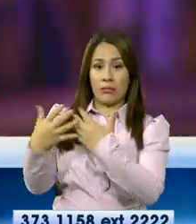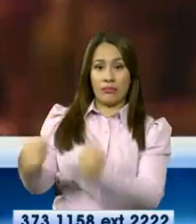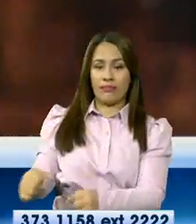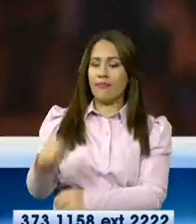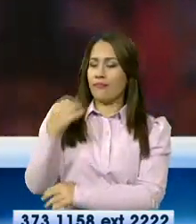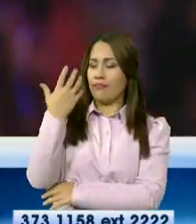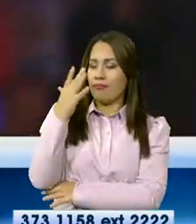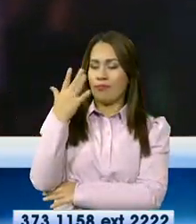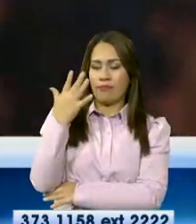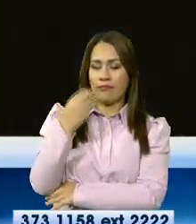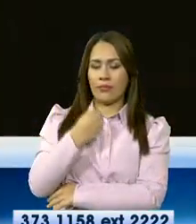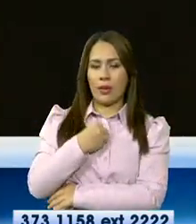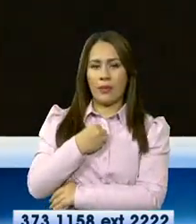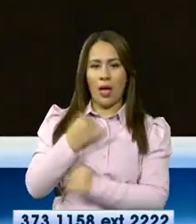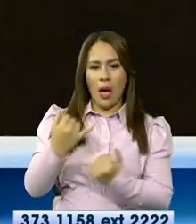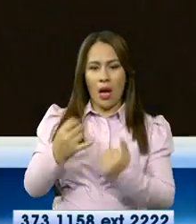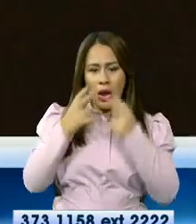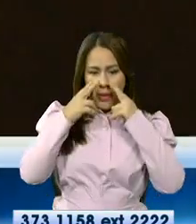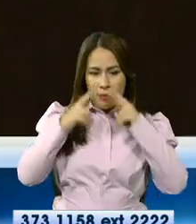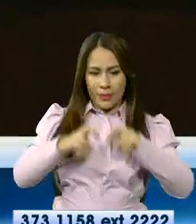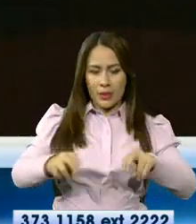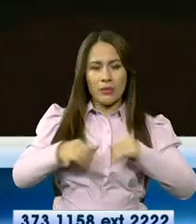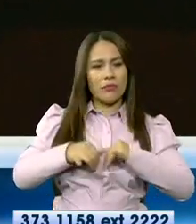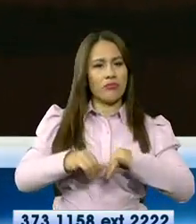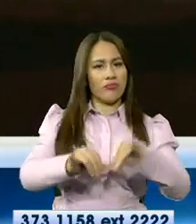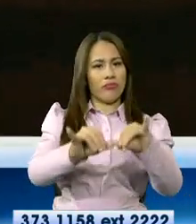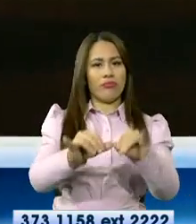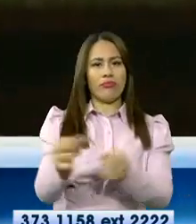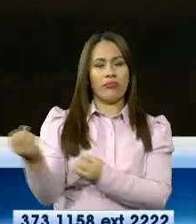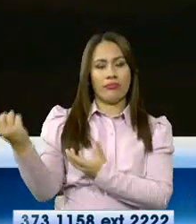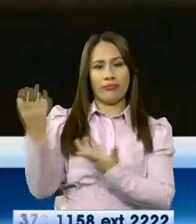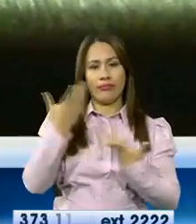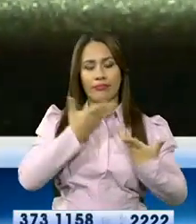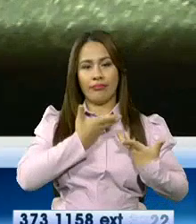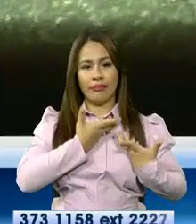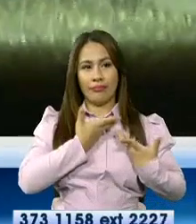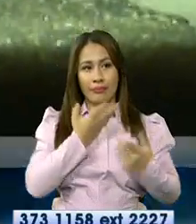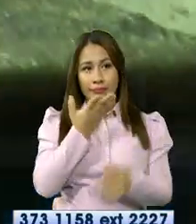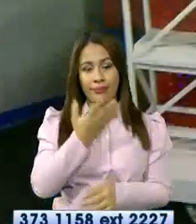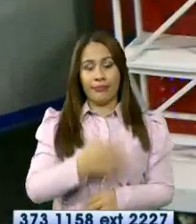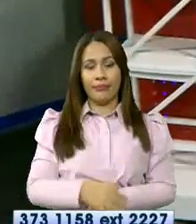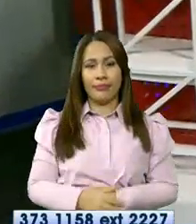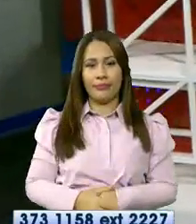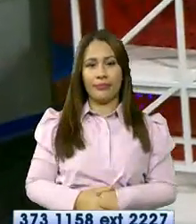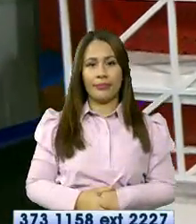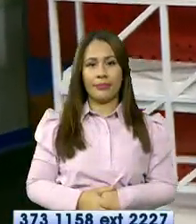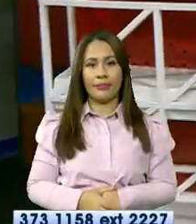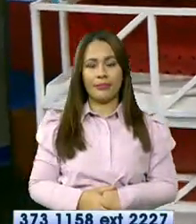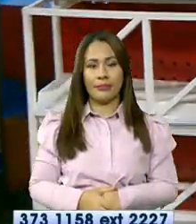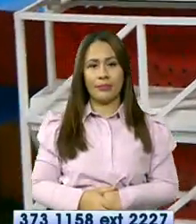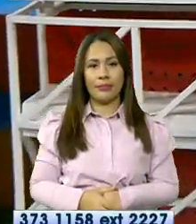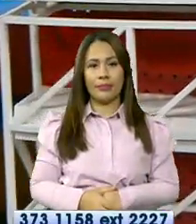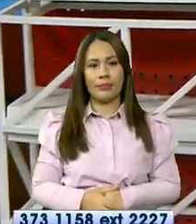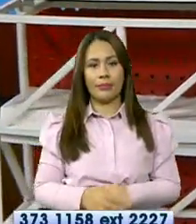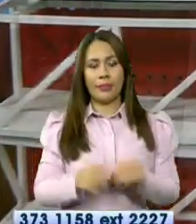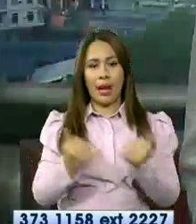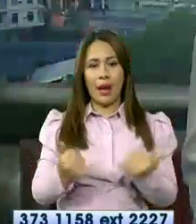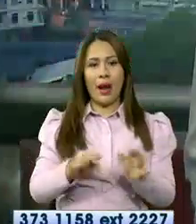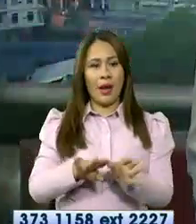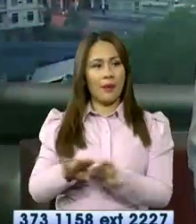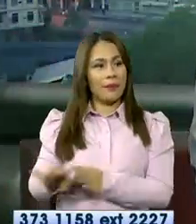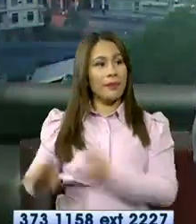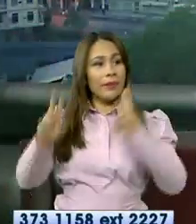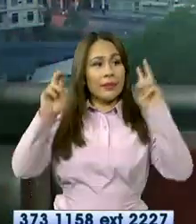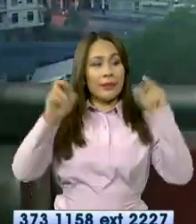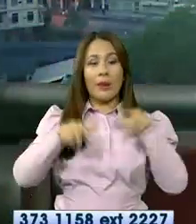para investigación. Informó Jorge Salazar. Bueno, y cambiamos de tema y ahora les informamos